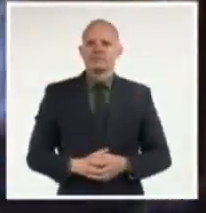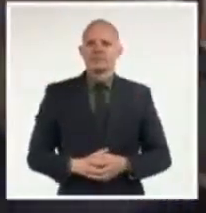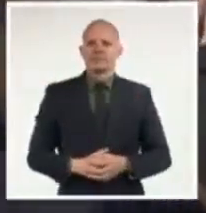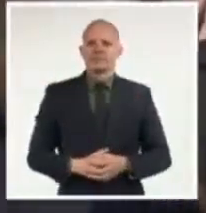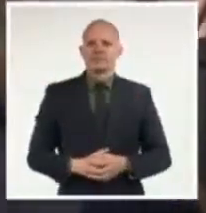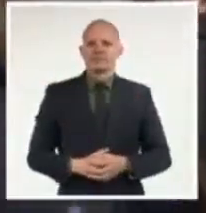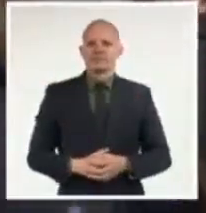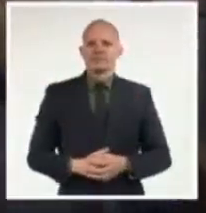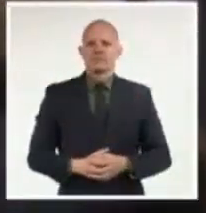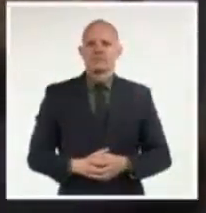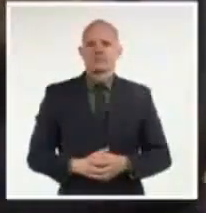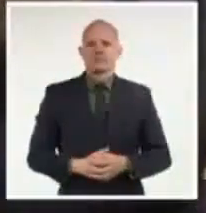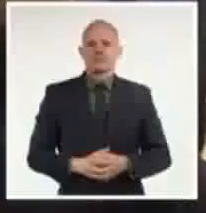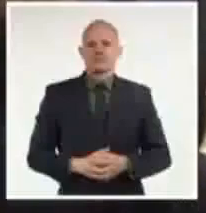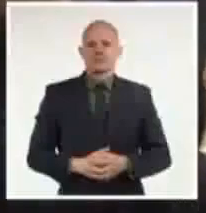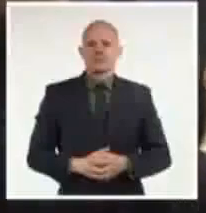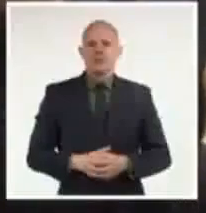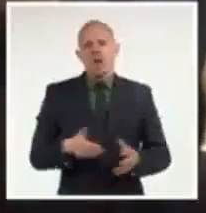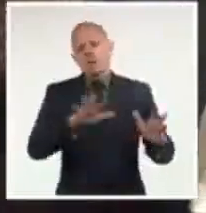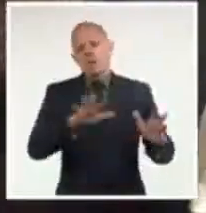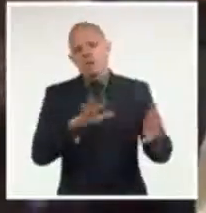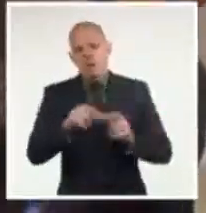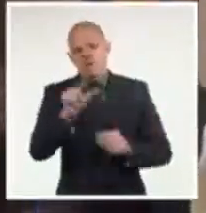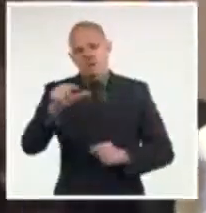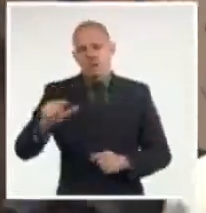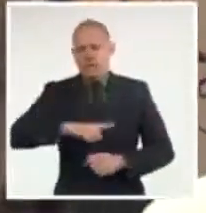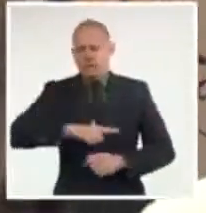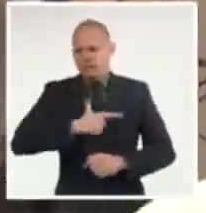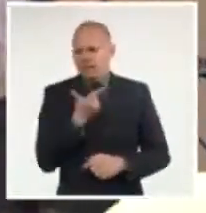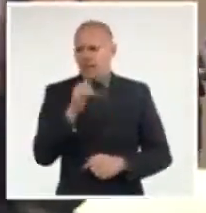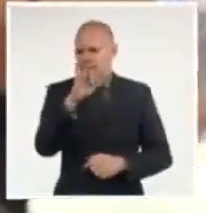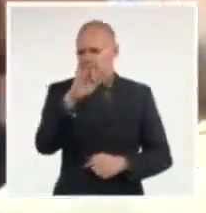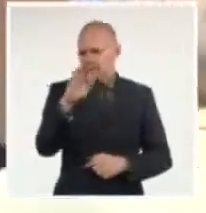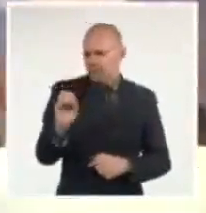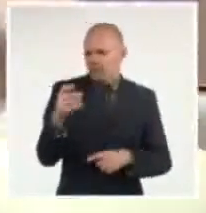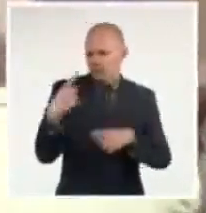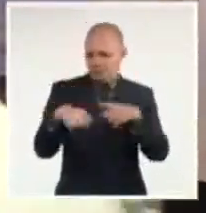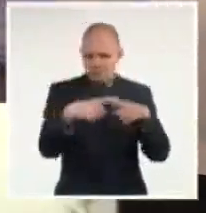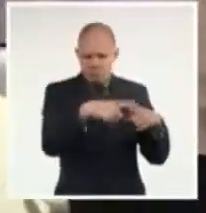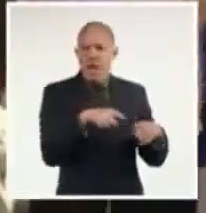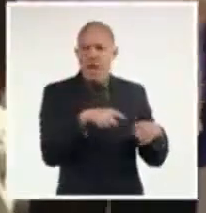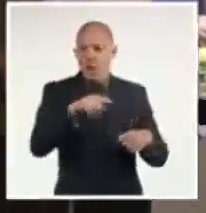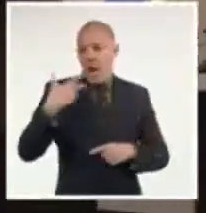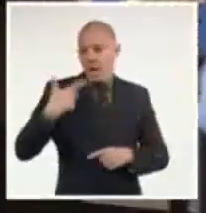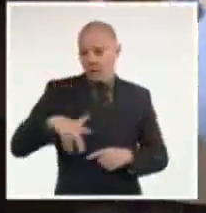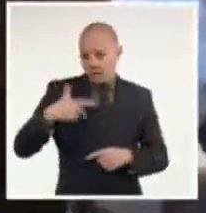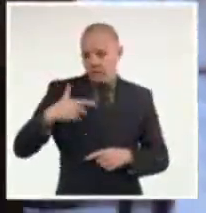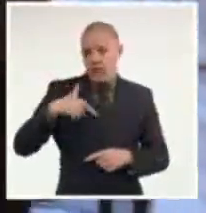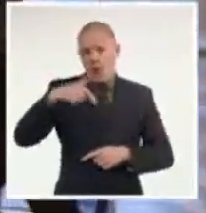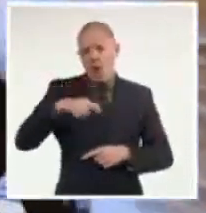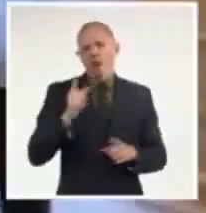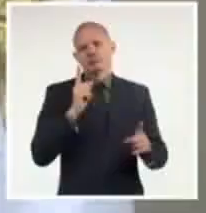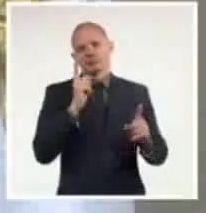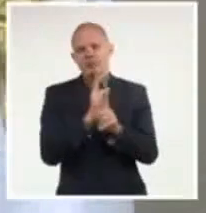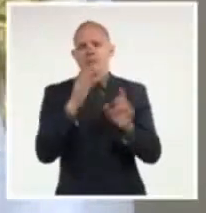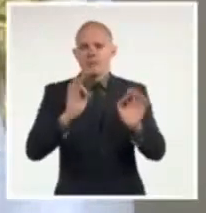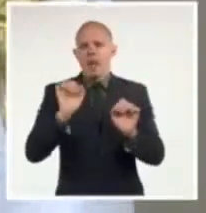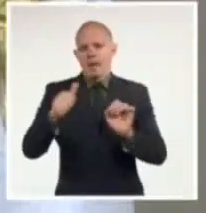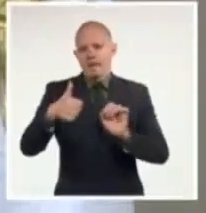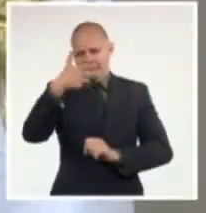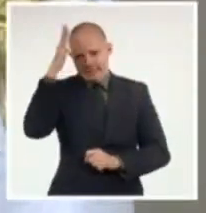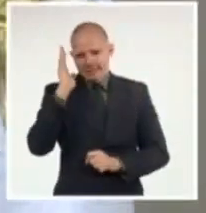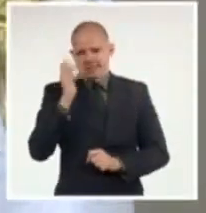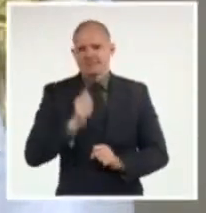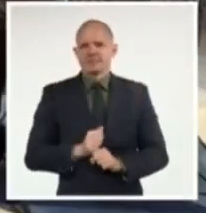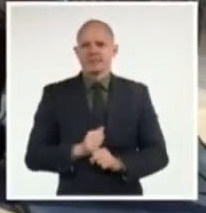Más de 70 artistas, intelectuales y académicos argentinos sostuvieron este lunes un emotivo intercambio con el presidente cubano. A